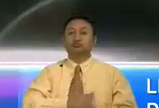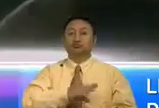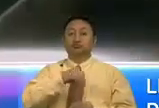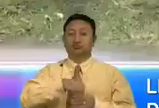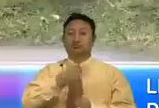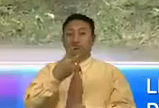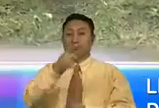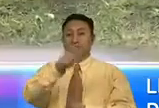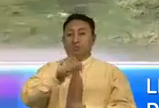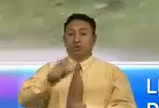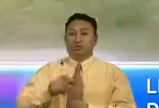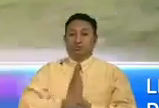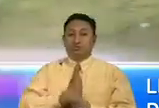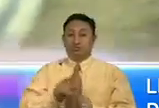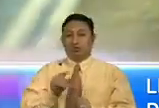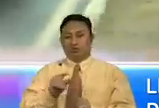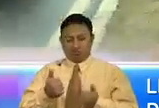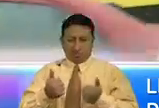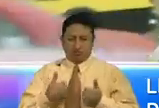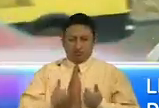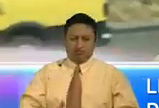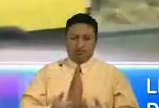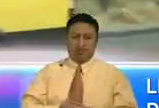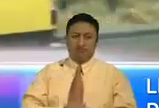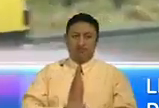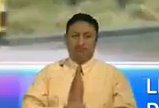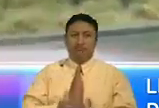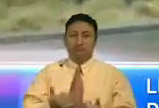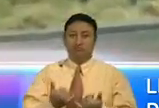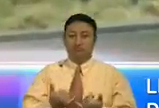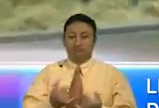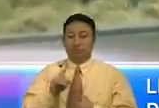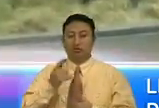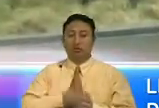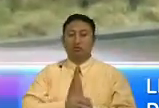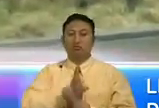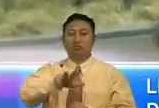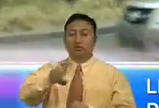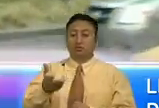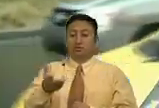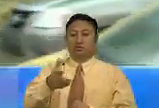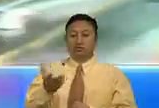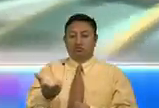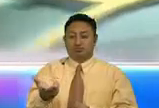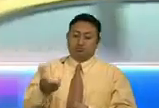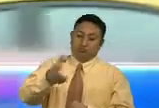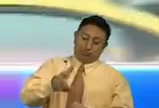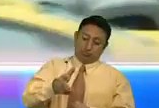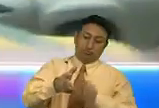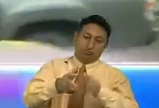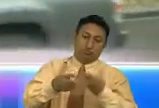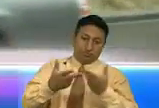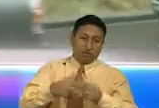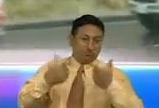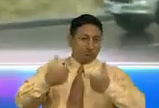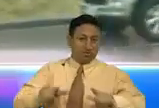bordo, las cuales resultaron ilesas. Ya en este momento solamente estamos realizando el levantamiento del vehículo y enseguida ya habilitamos la vía